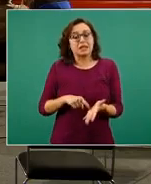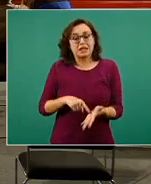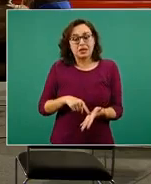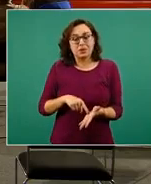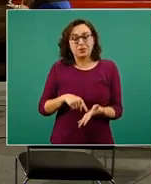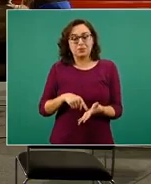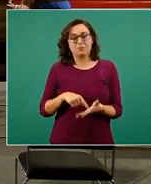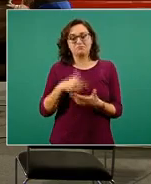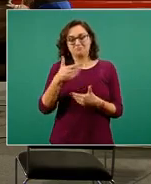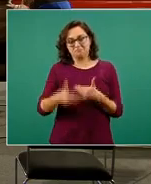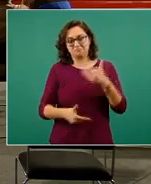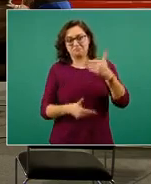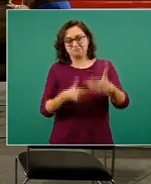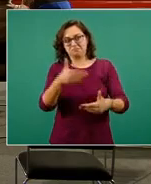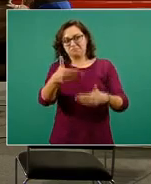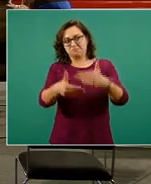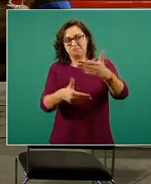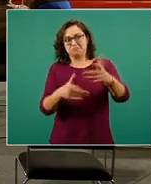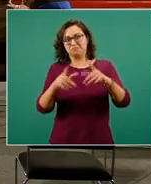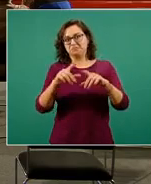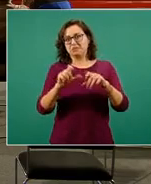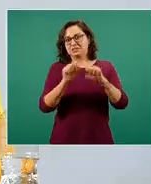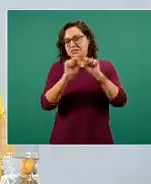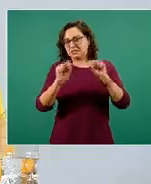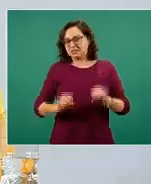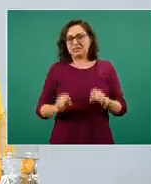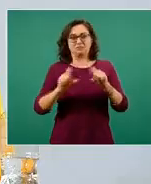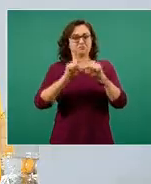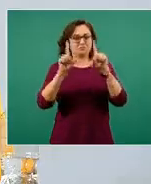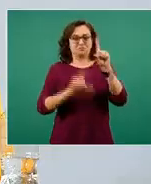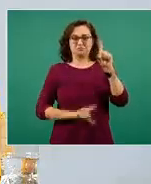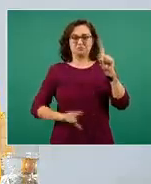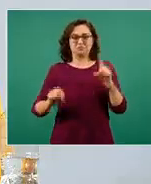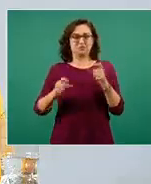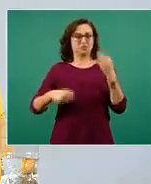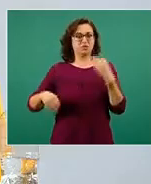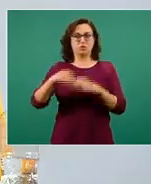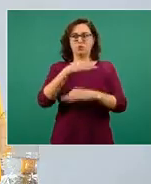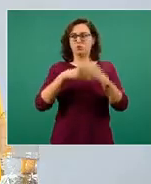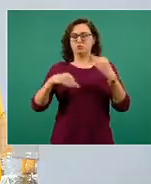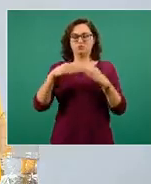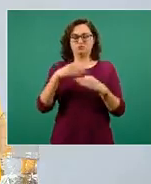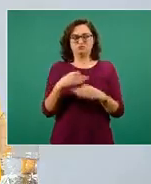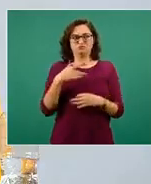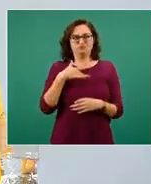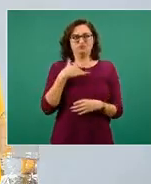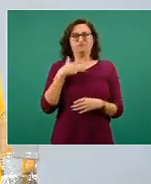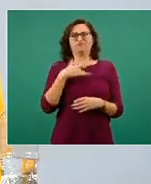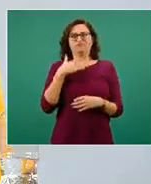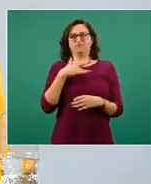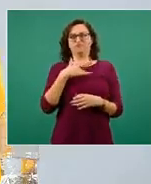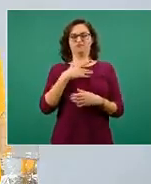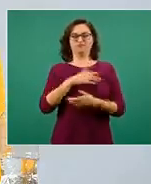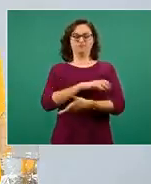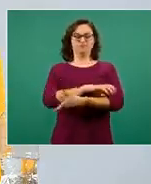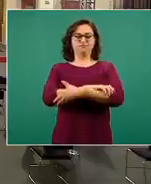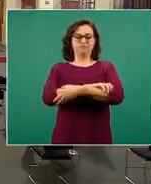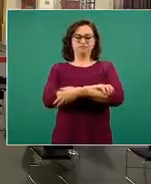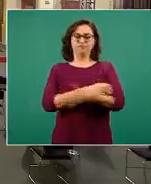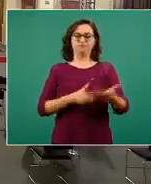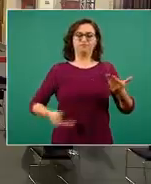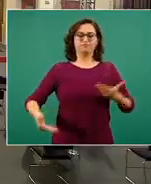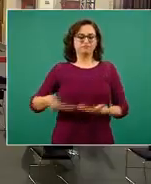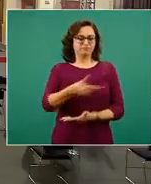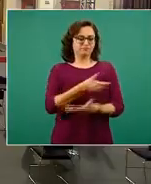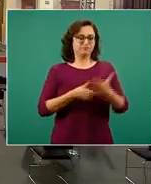la transformación del sistema, del país, de la lógica de la ciudad es muy importante esta convivencia solidaria, festiva,